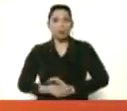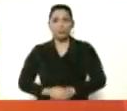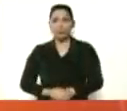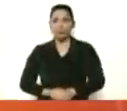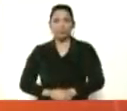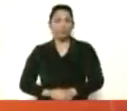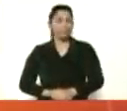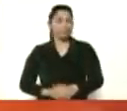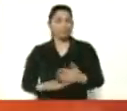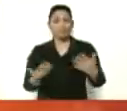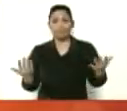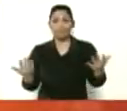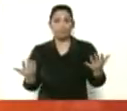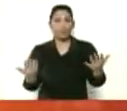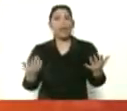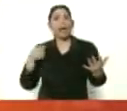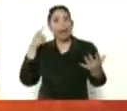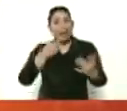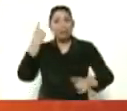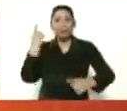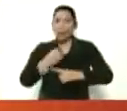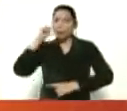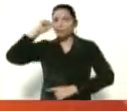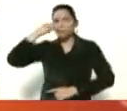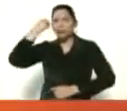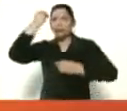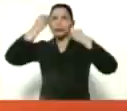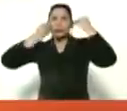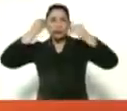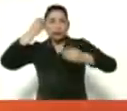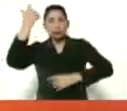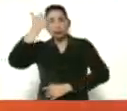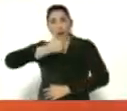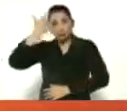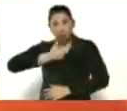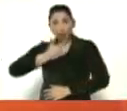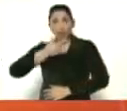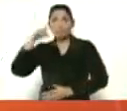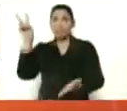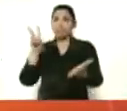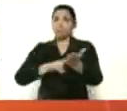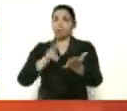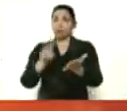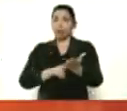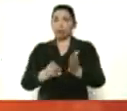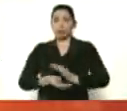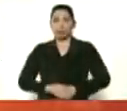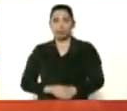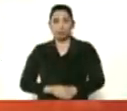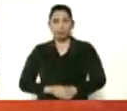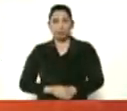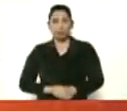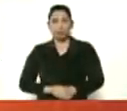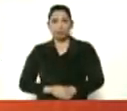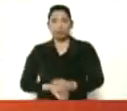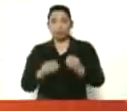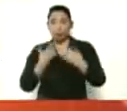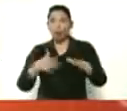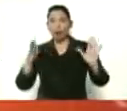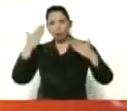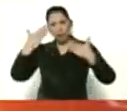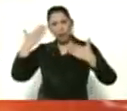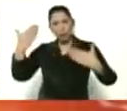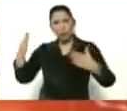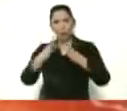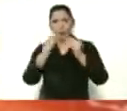debe traernos a una reflexión seria, ¿no? Sale la verdad, hay patria. Bueno, mi saludo a